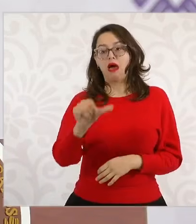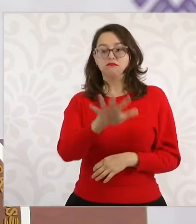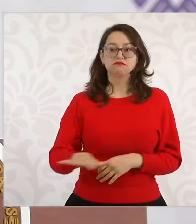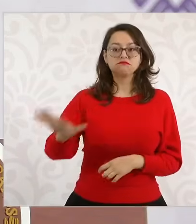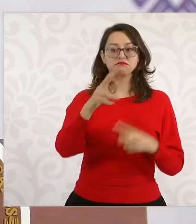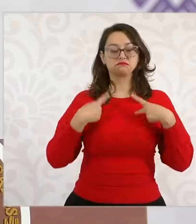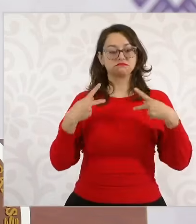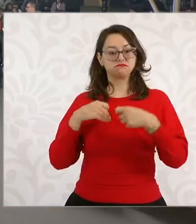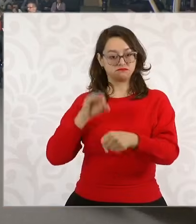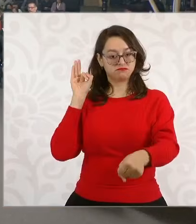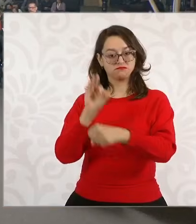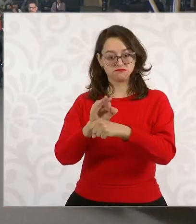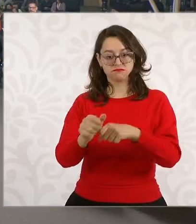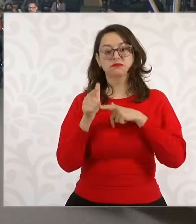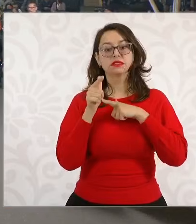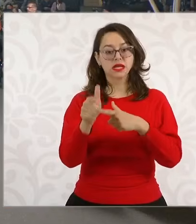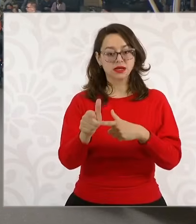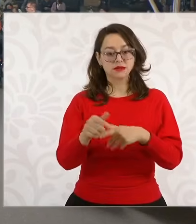Sinaloa.